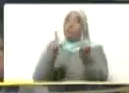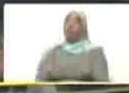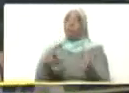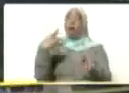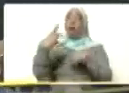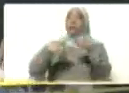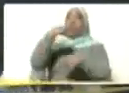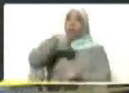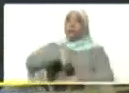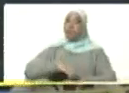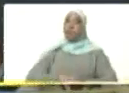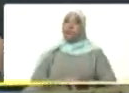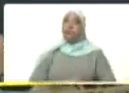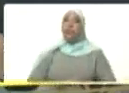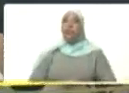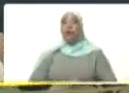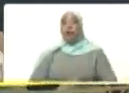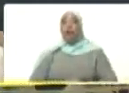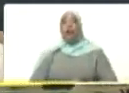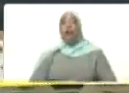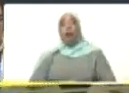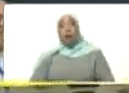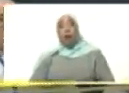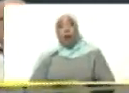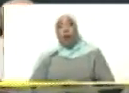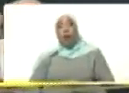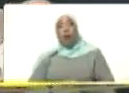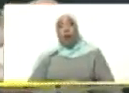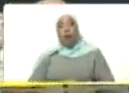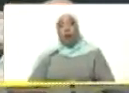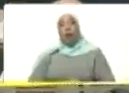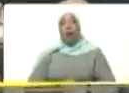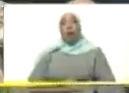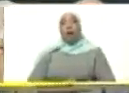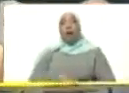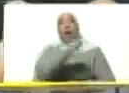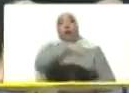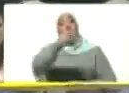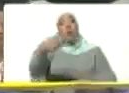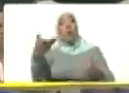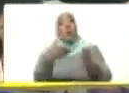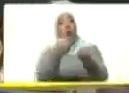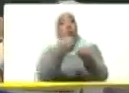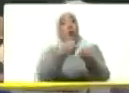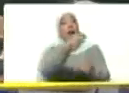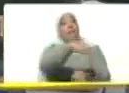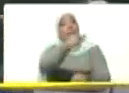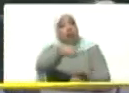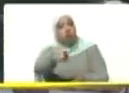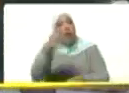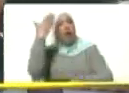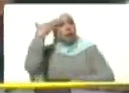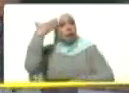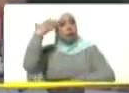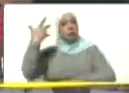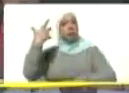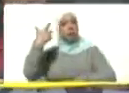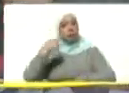explotación. The apostles of this creation are the heroic los apóstoles de